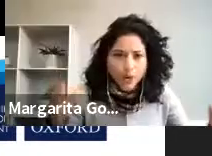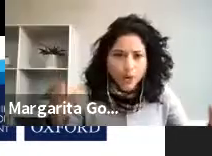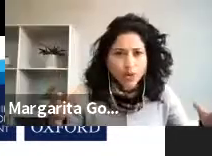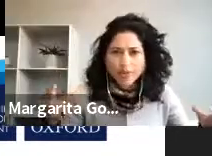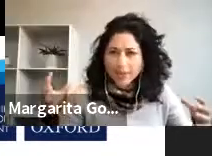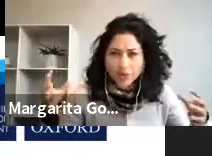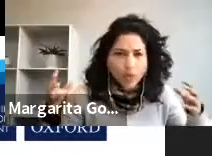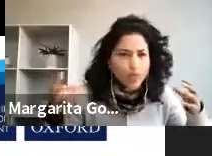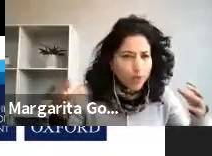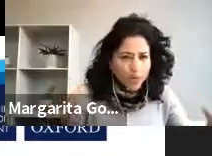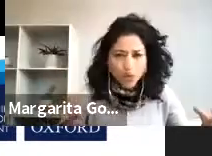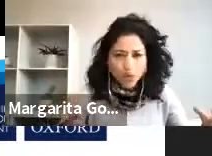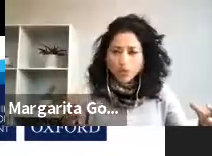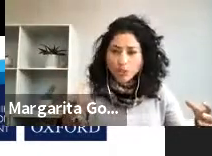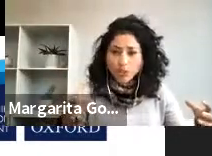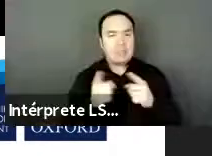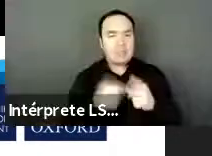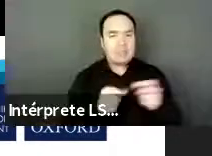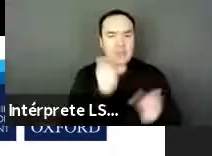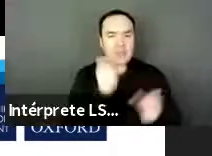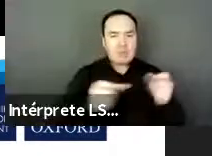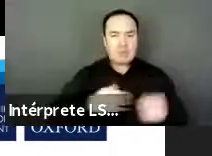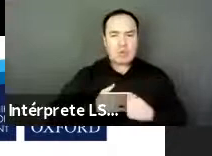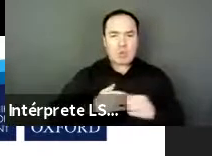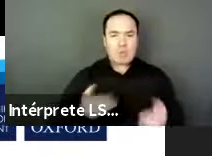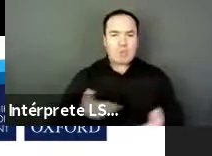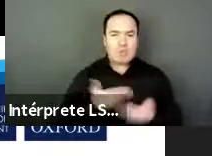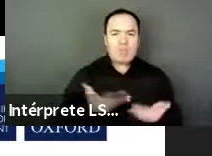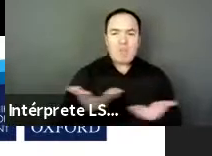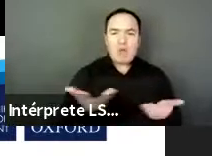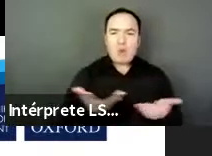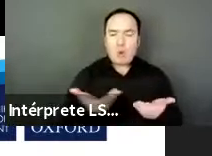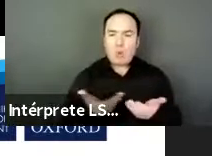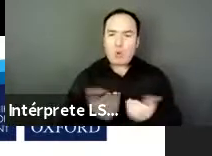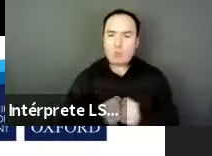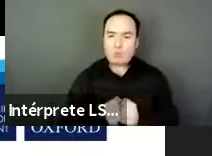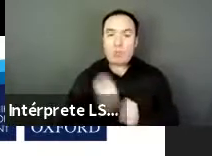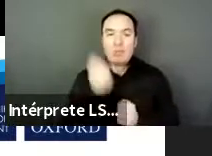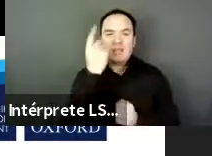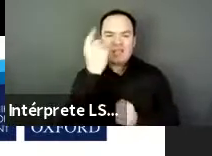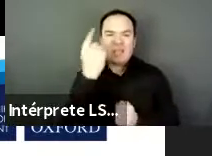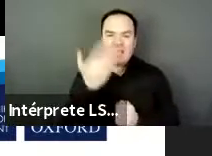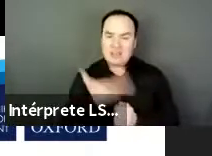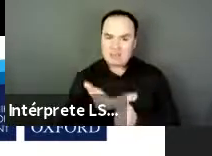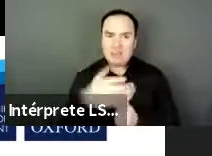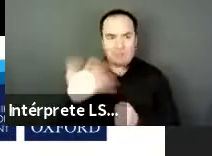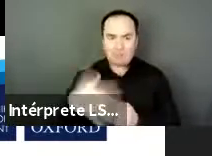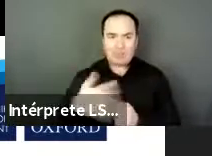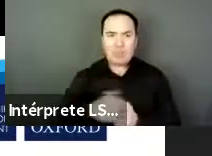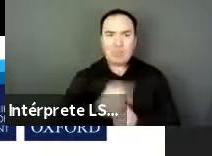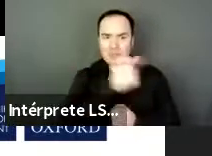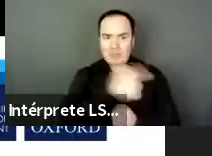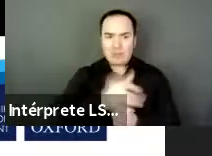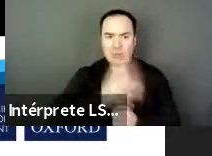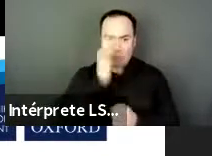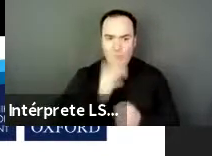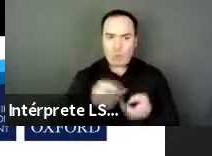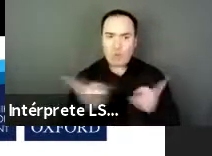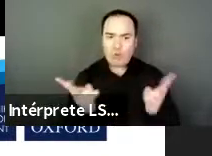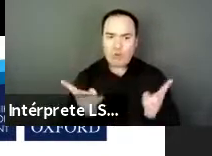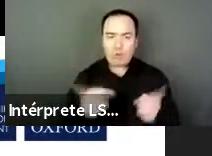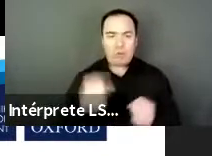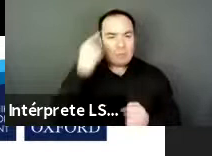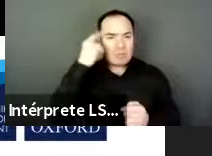cuáles son las actitudes cuáles son las motivaciones de los funcionarios públicos pensar mucho en cambiar el